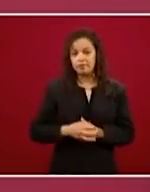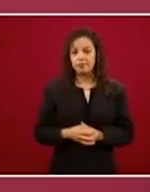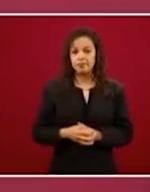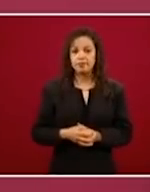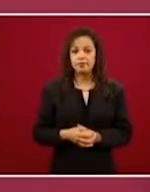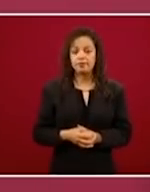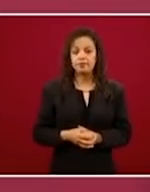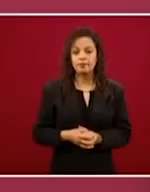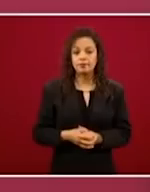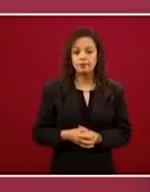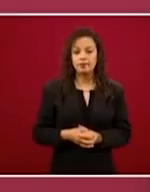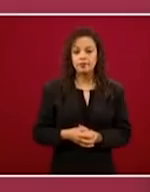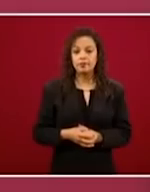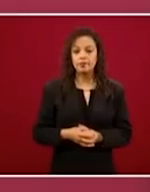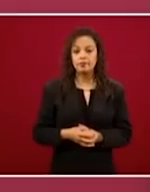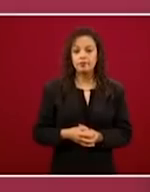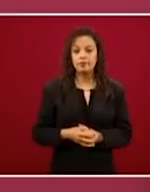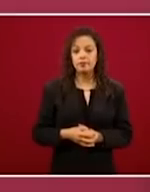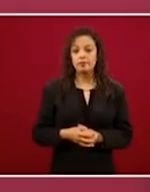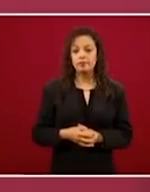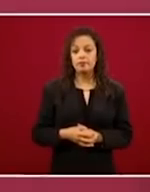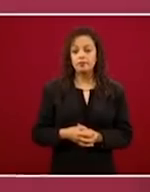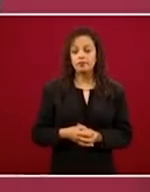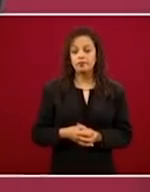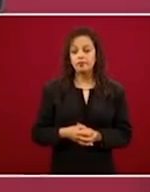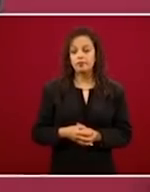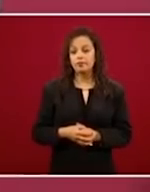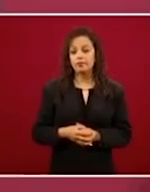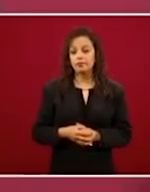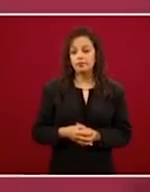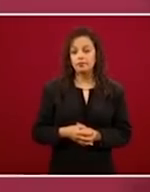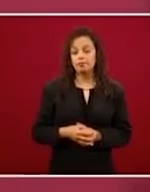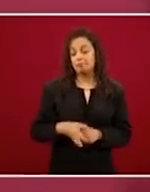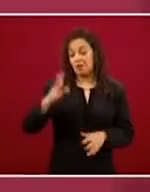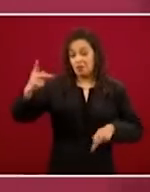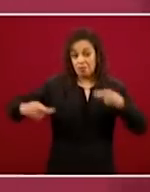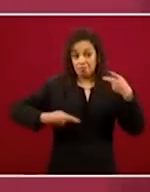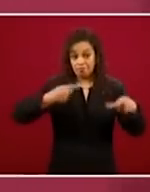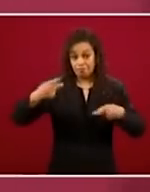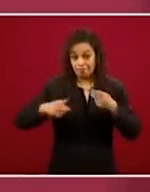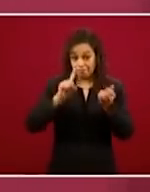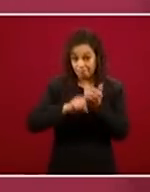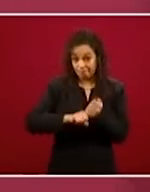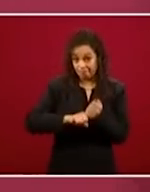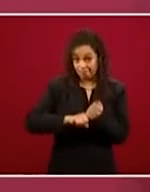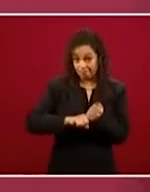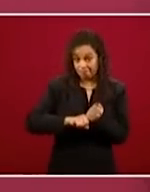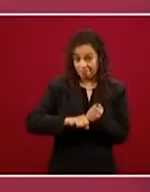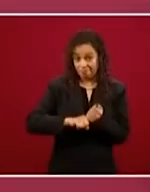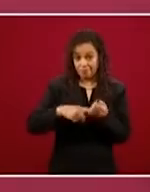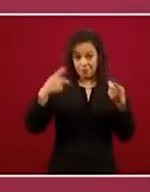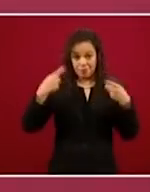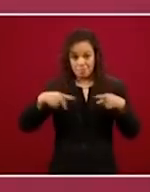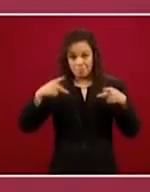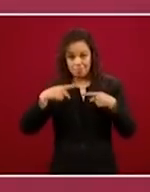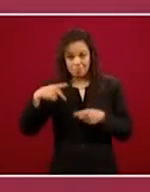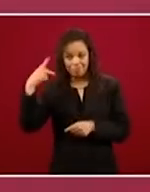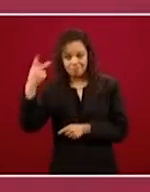de éste aunque me cuestionen los conservadores